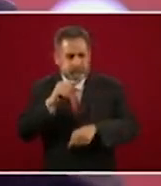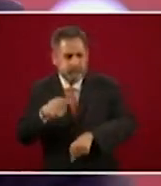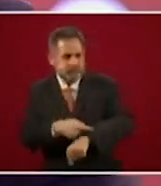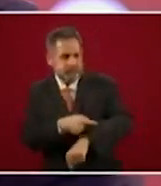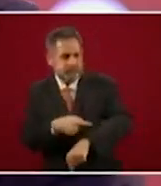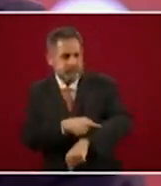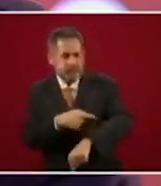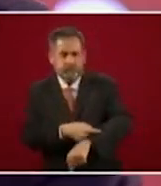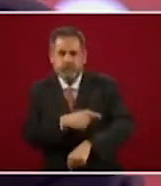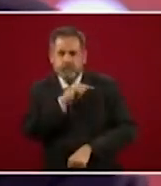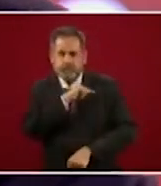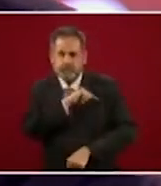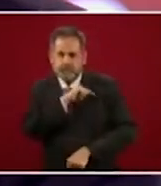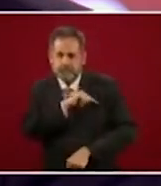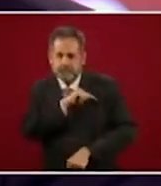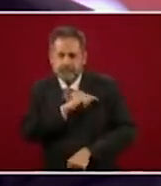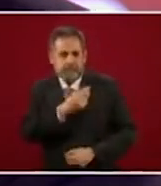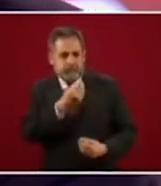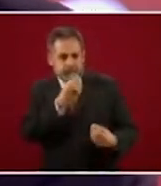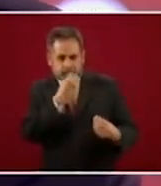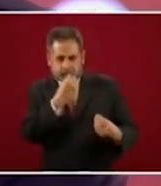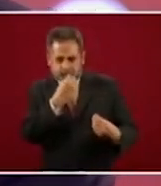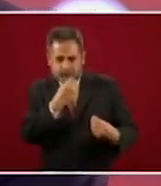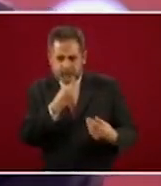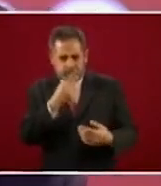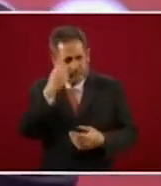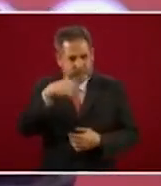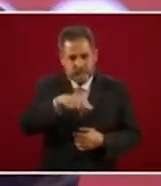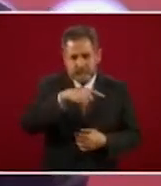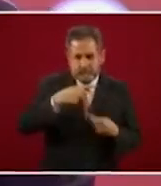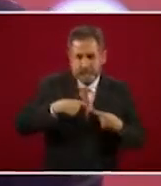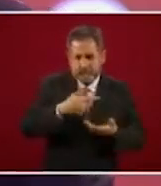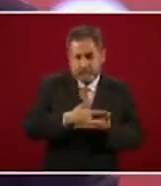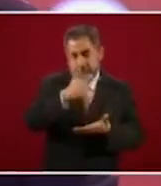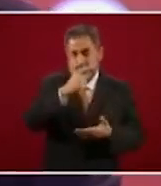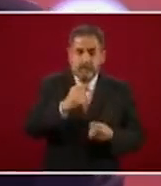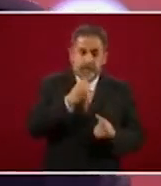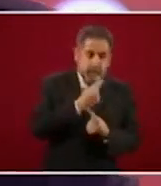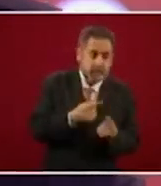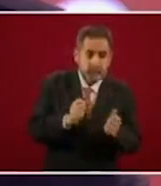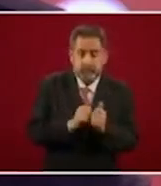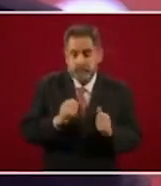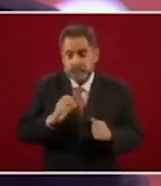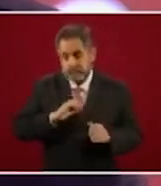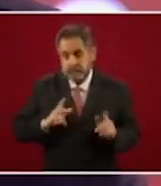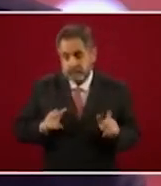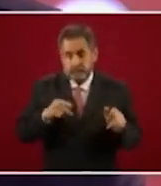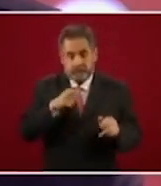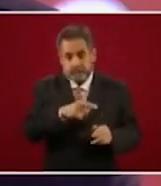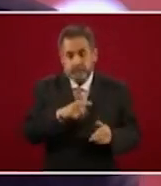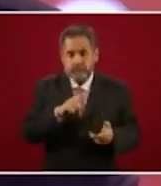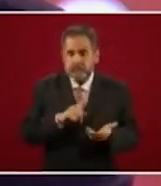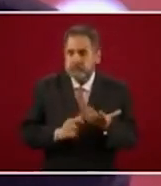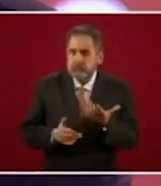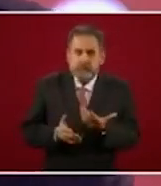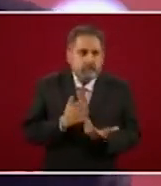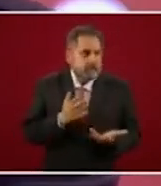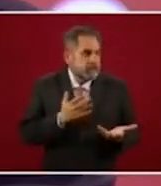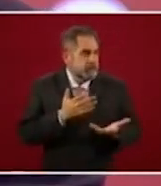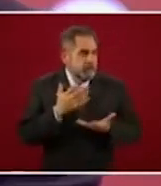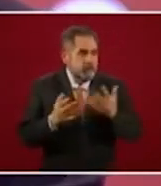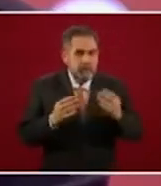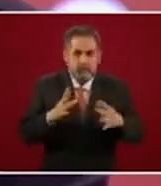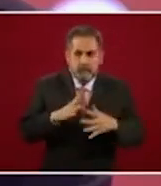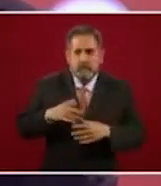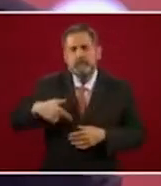se les pone por vía venosa a las personas generalmente graves incluido niños con cáncer descubrimos